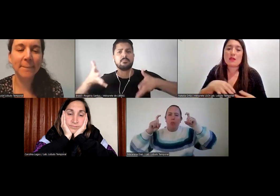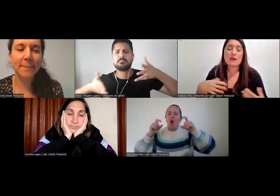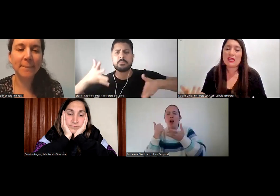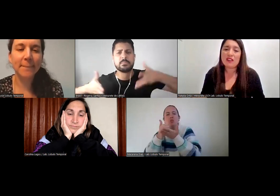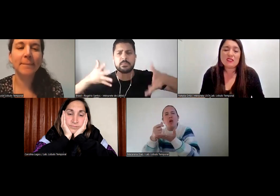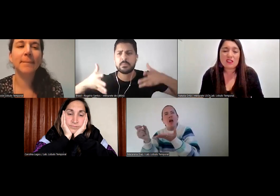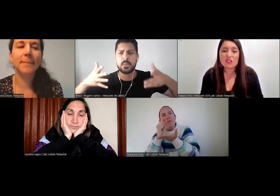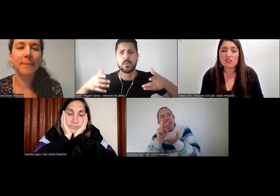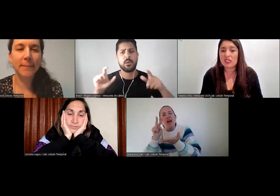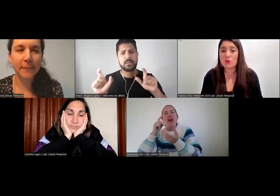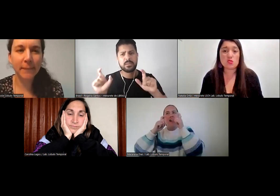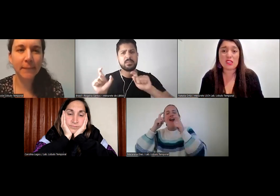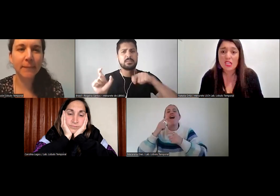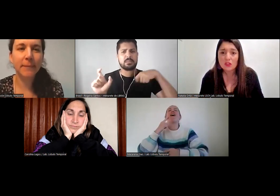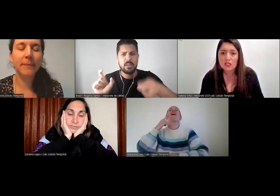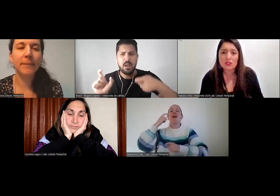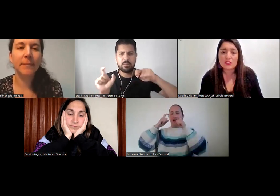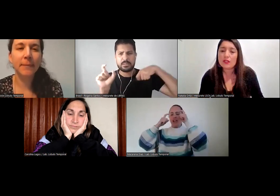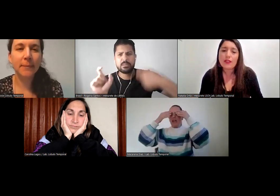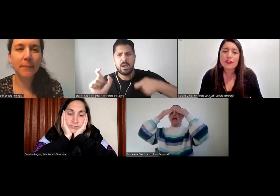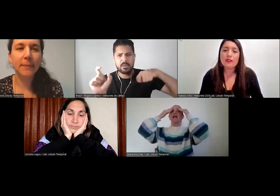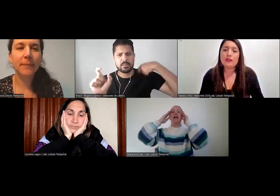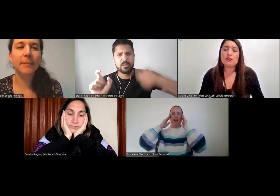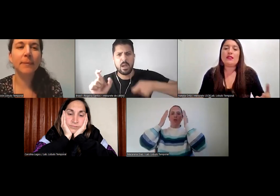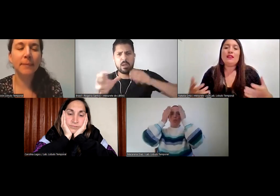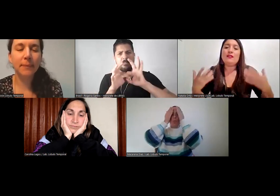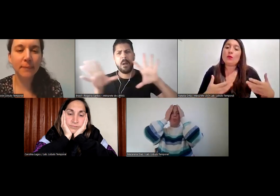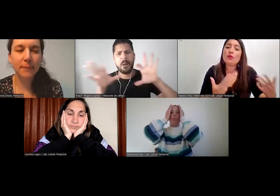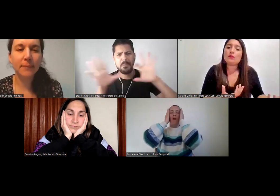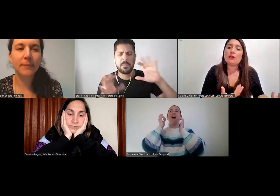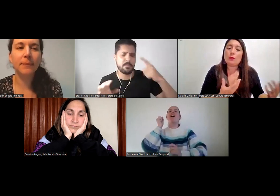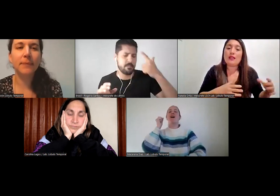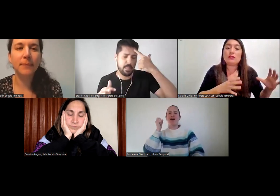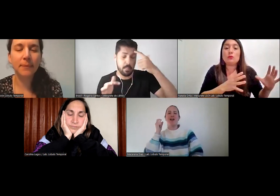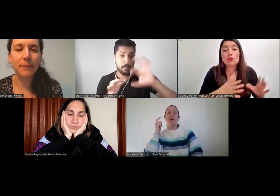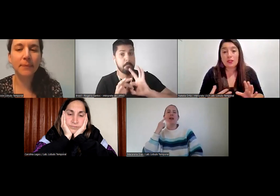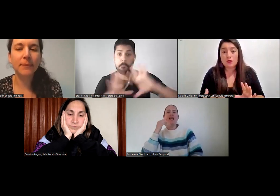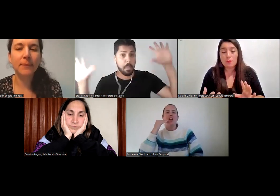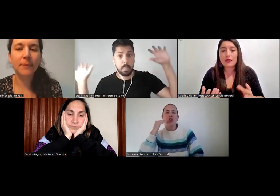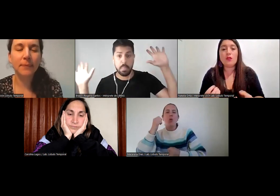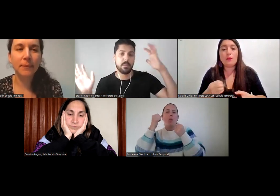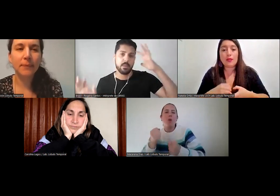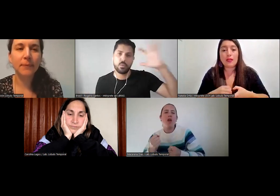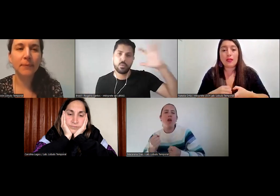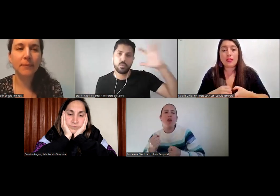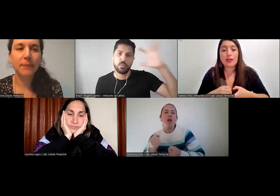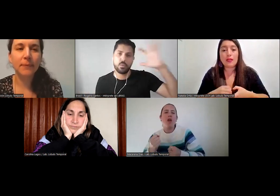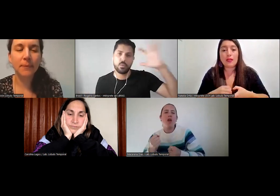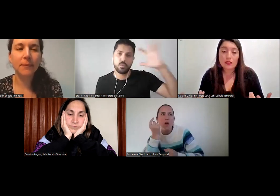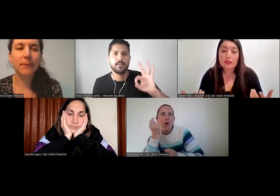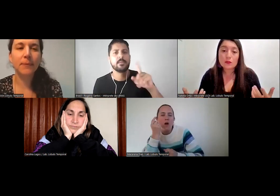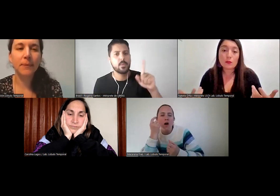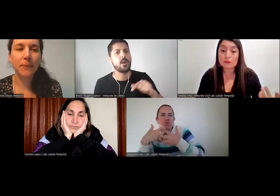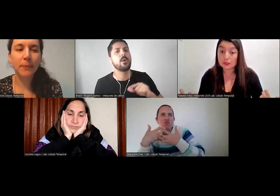palabra con seña de manera equivalente y no tiene ningún sentido y no entiendo nada. Entonces, el vernáculo visual de alguna manera es un modelo para incorporar y